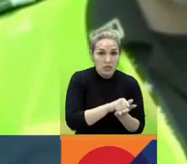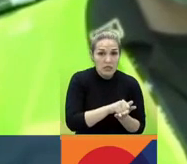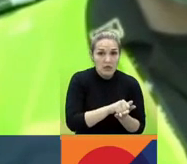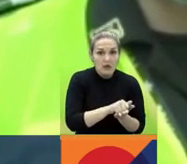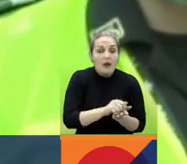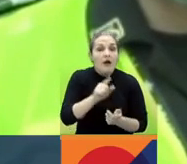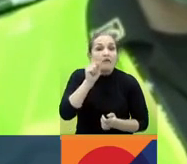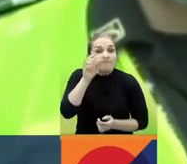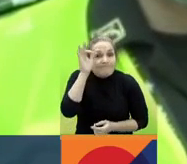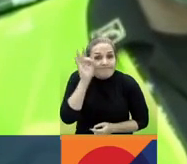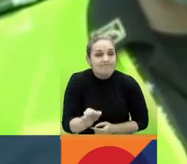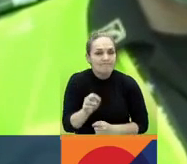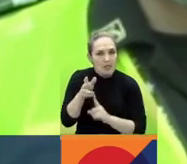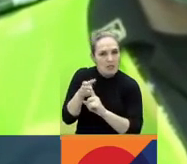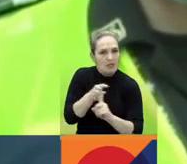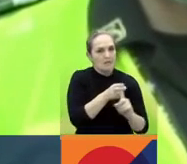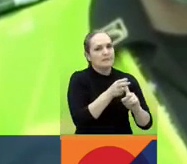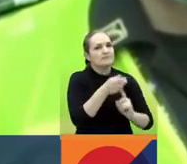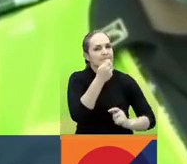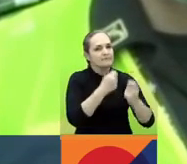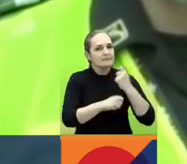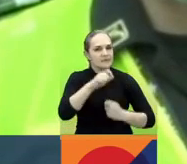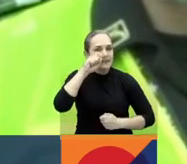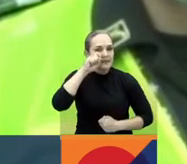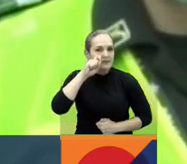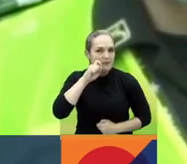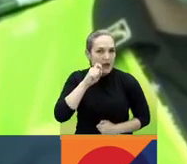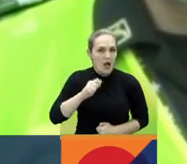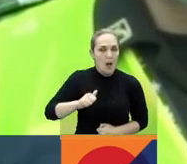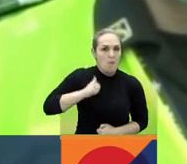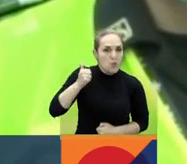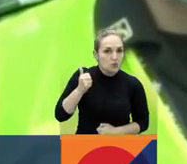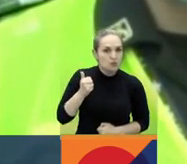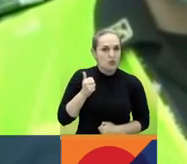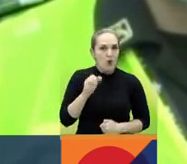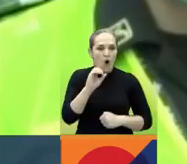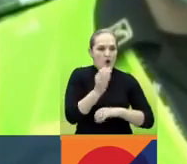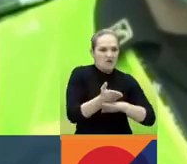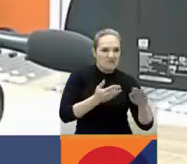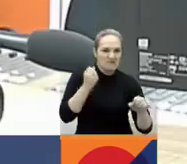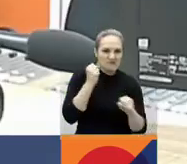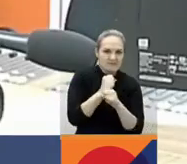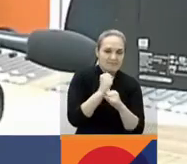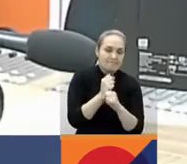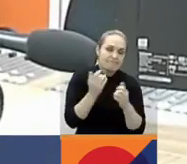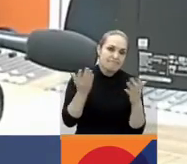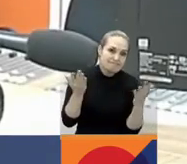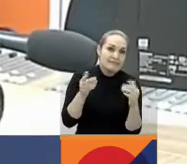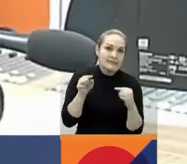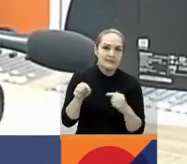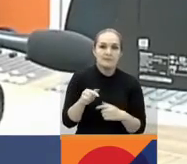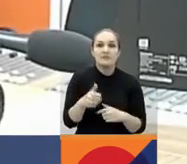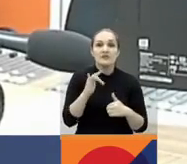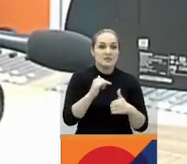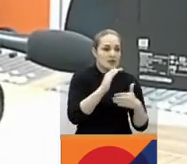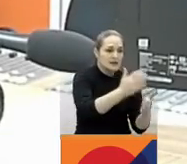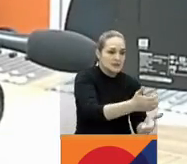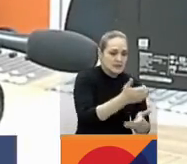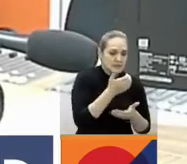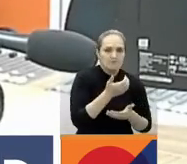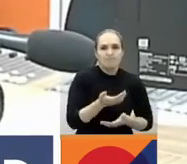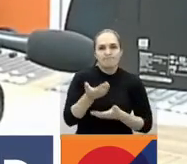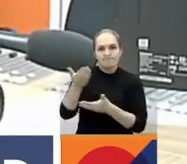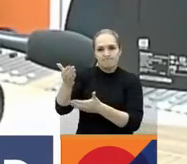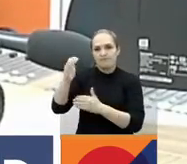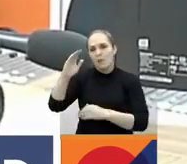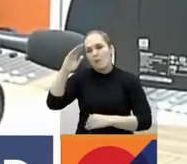tema de trata de personas en abuso de trabajo o explotación sexual. La menor fue dejada a disposición de la Policía